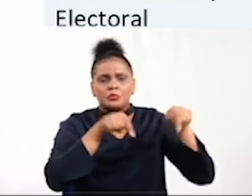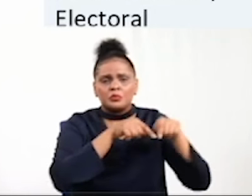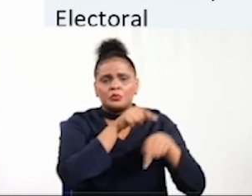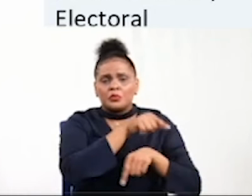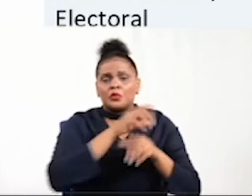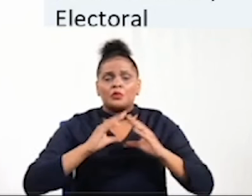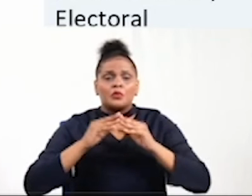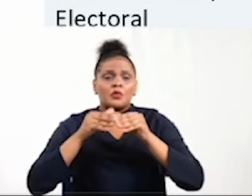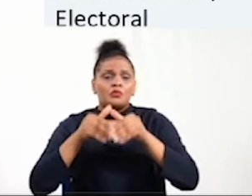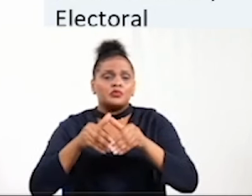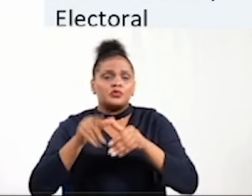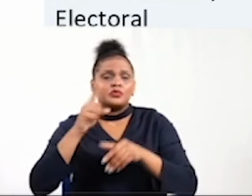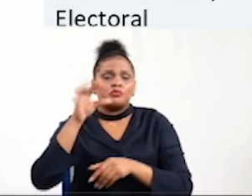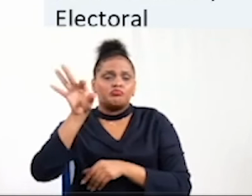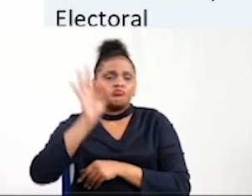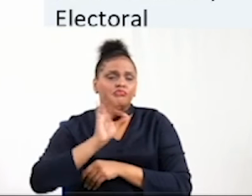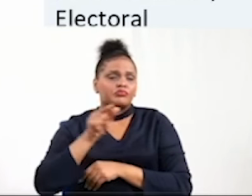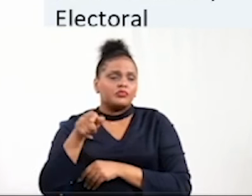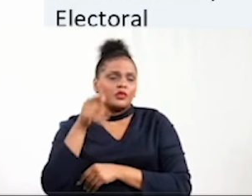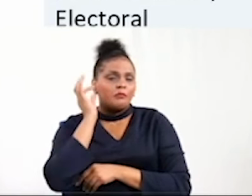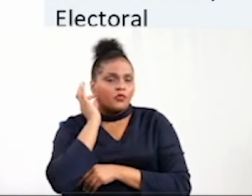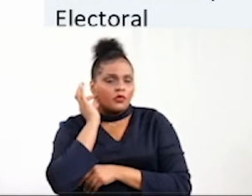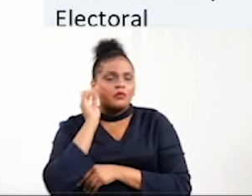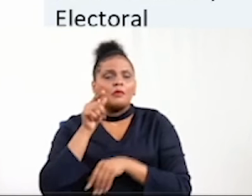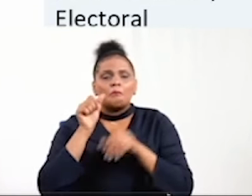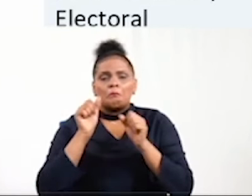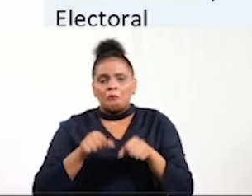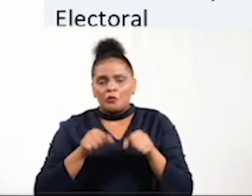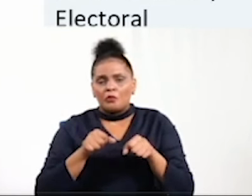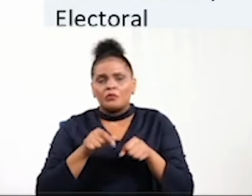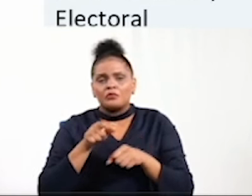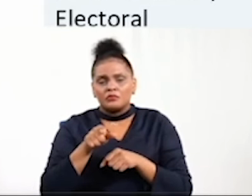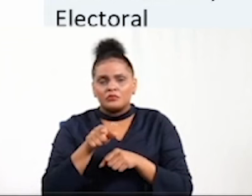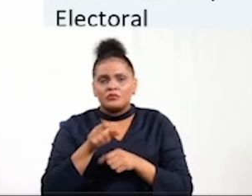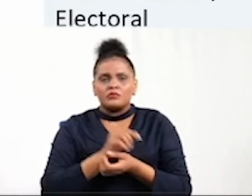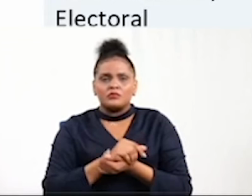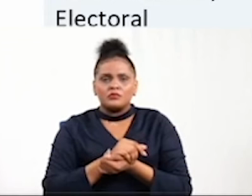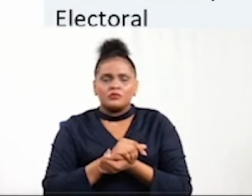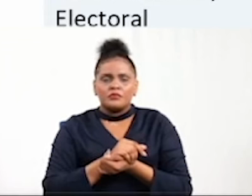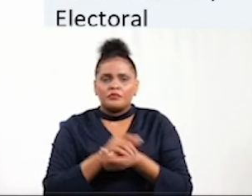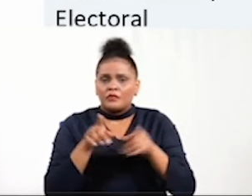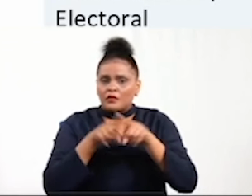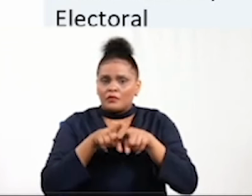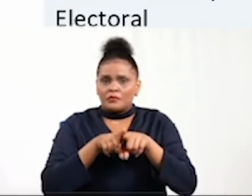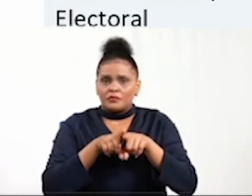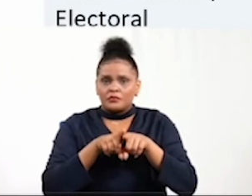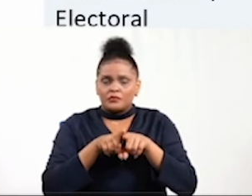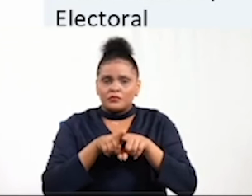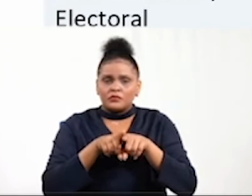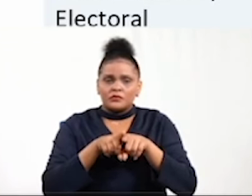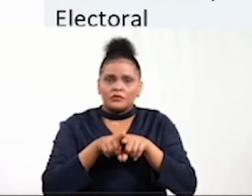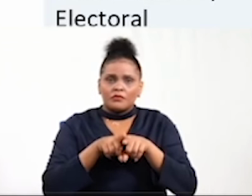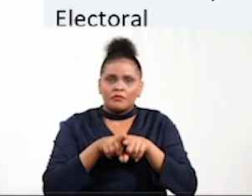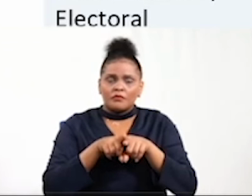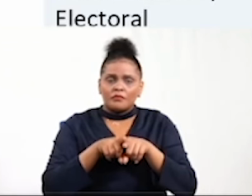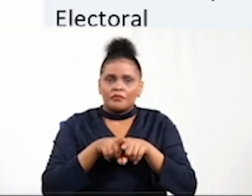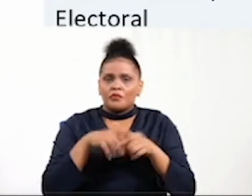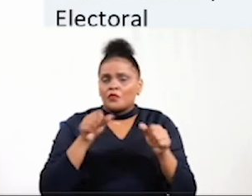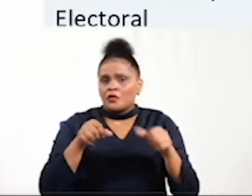estaban presididas por mujeres y cuando estaban presididas por mujeres en realidad estaban en aquellas comisiones